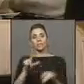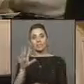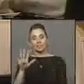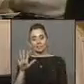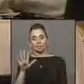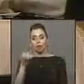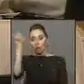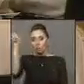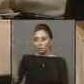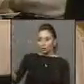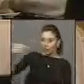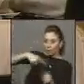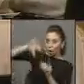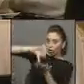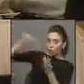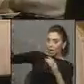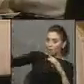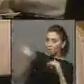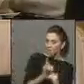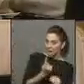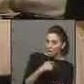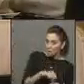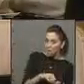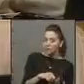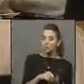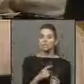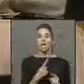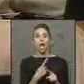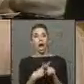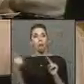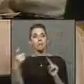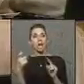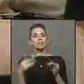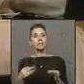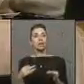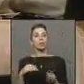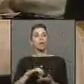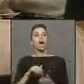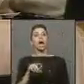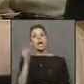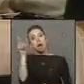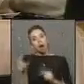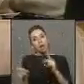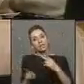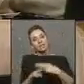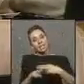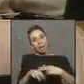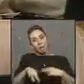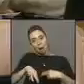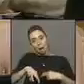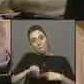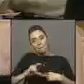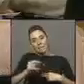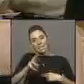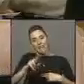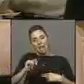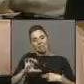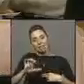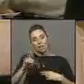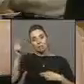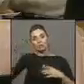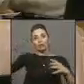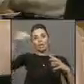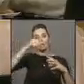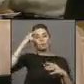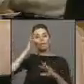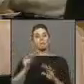cuando se veía al migrante como una amenaza para la seguridad nacional, cuando se veía al migrante solamente como un inversor.